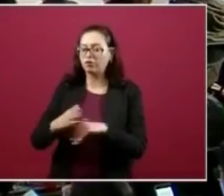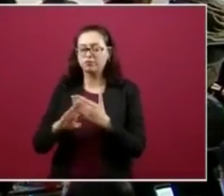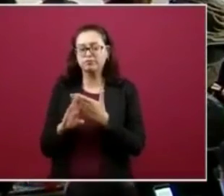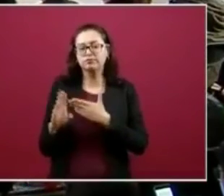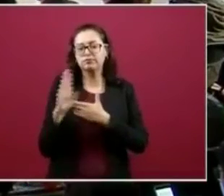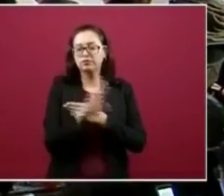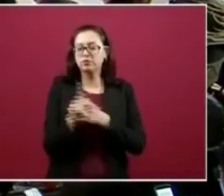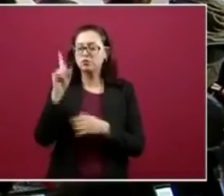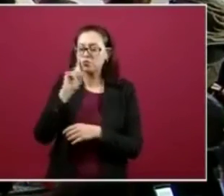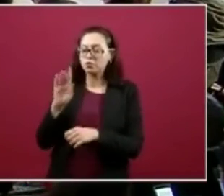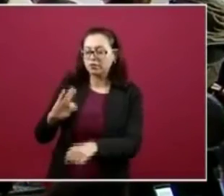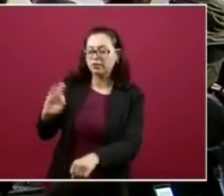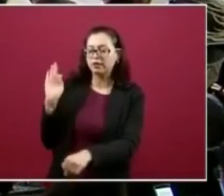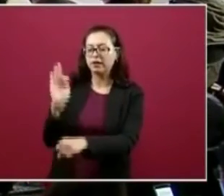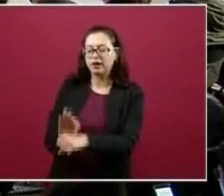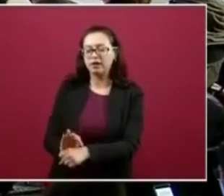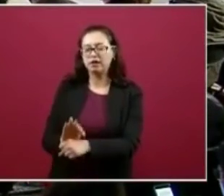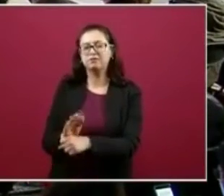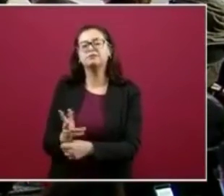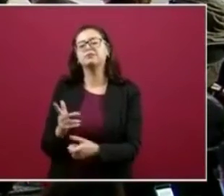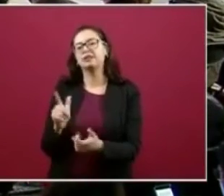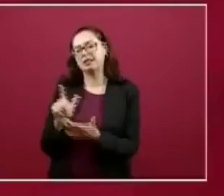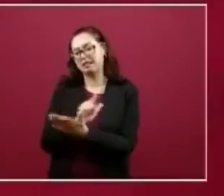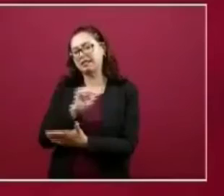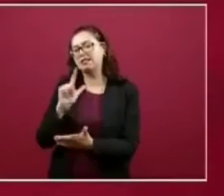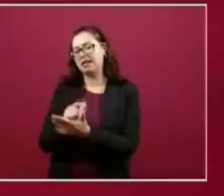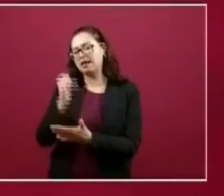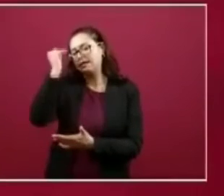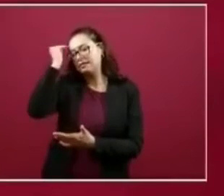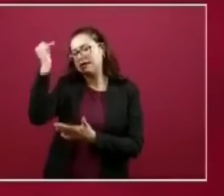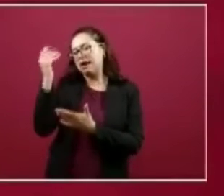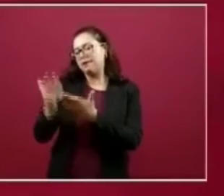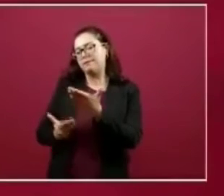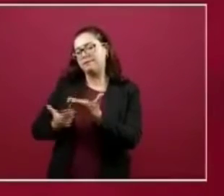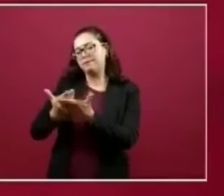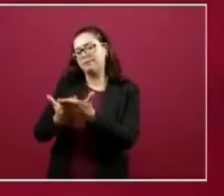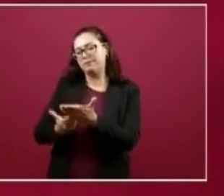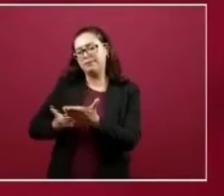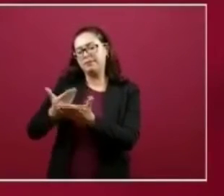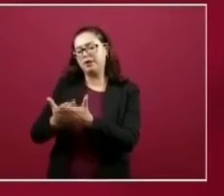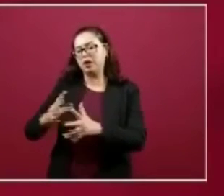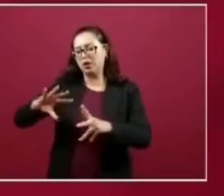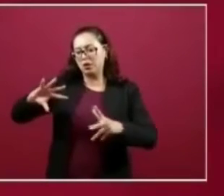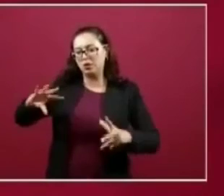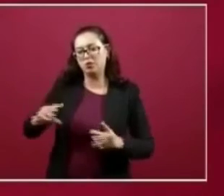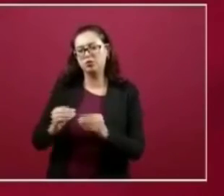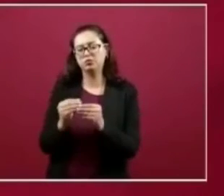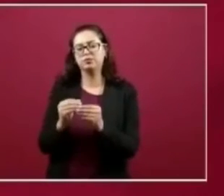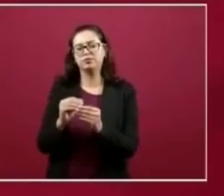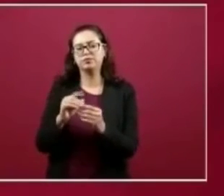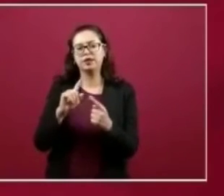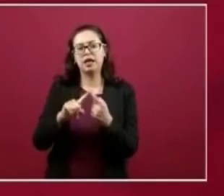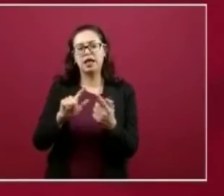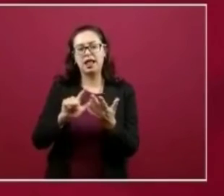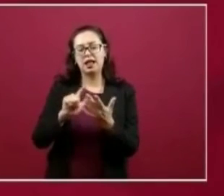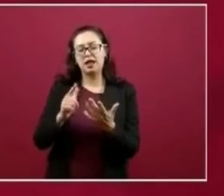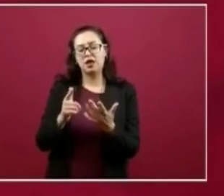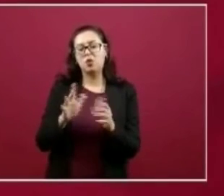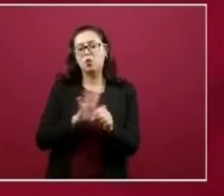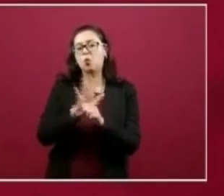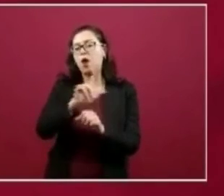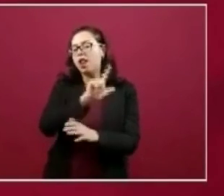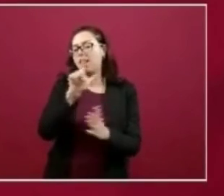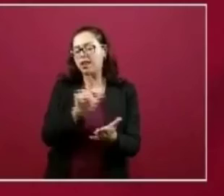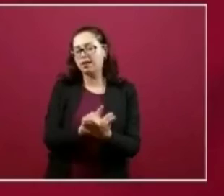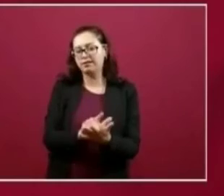mujeres, donde tenemos propuestas de iniciativa de reforma integral en materia de la Ley de Acceso a las Mujeres a